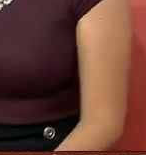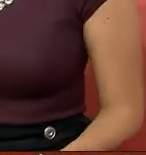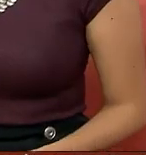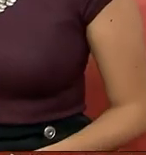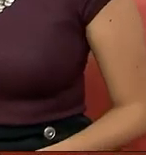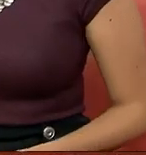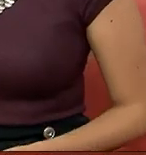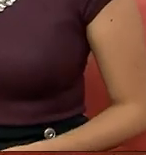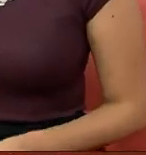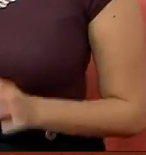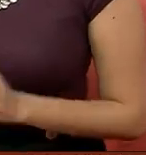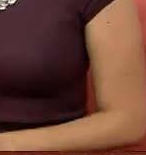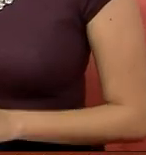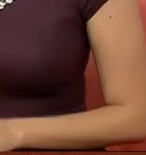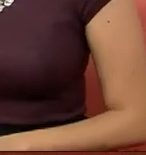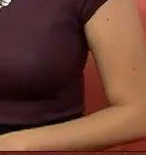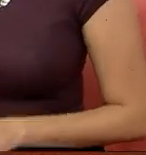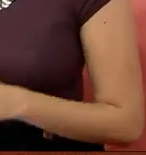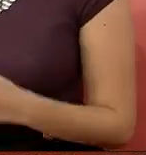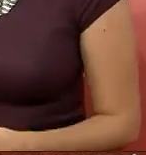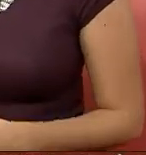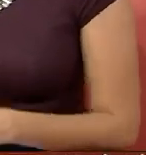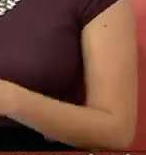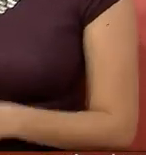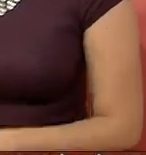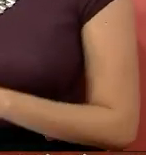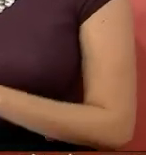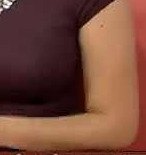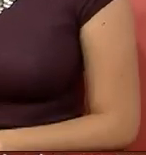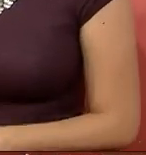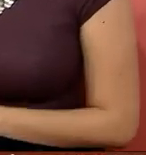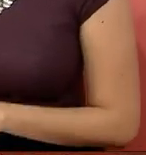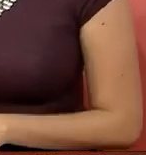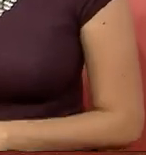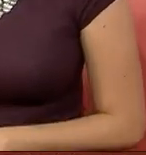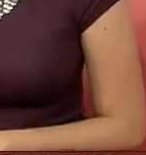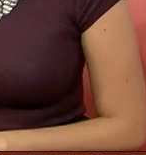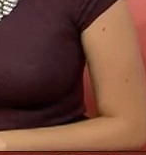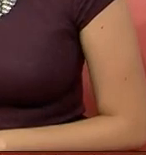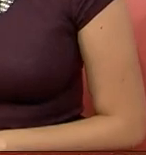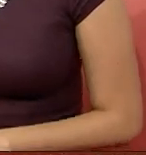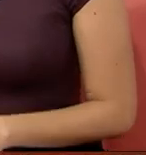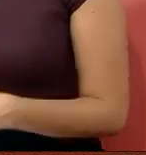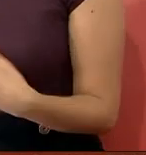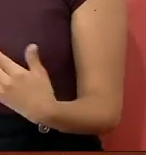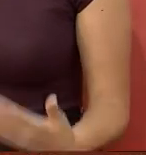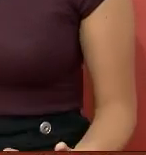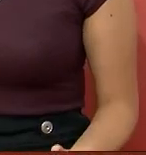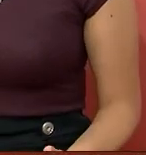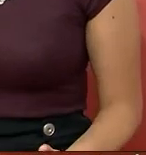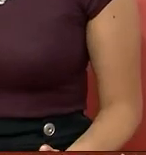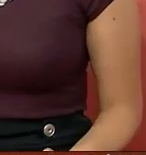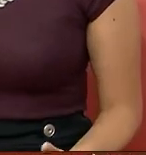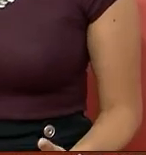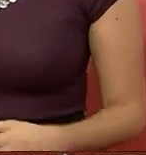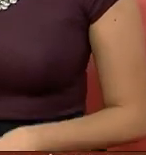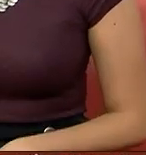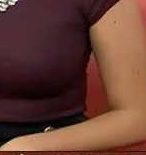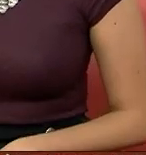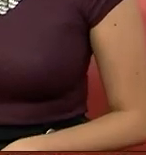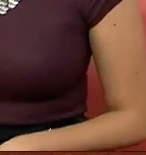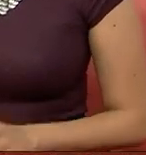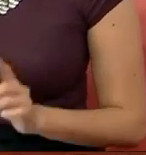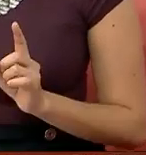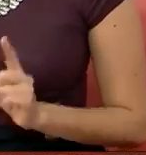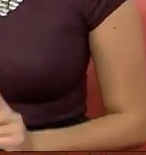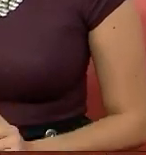realidad aumentada de manera constructiva y además por jóvenes creadores mexicanos. Y bueno, los accidentes viales en nuestro